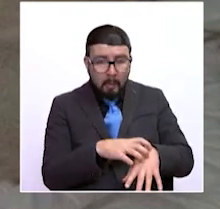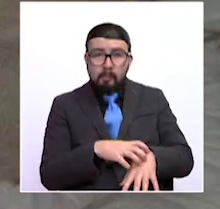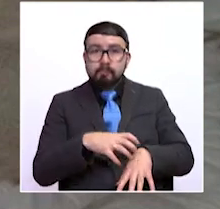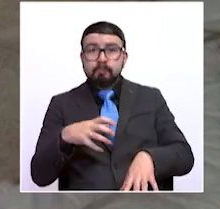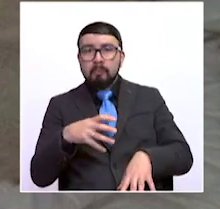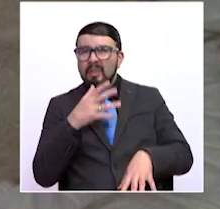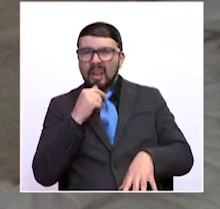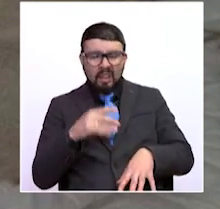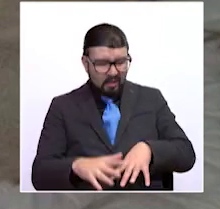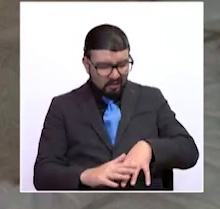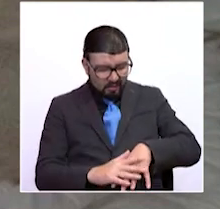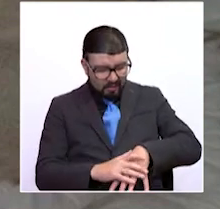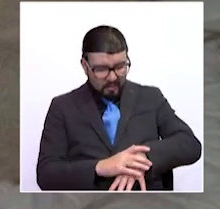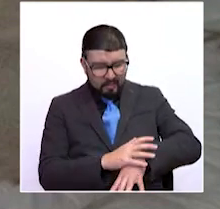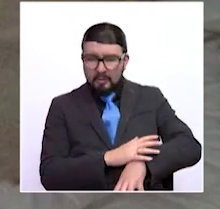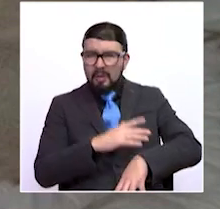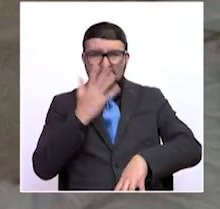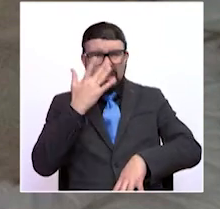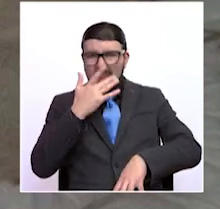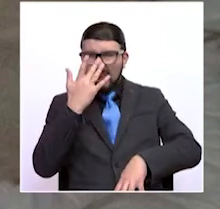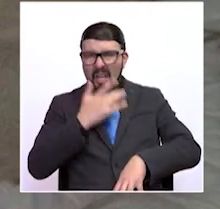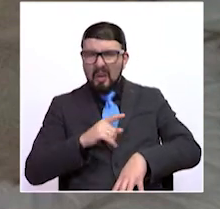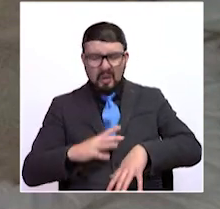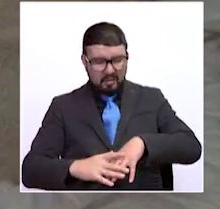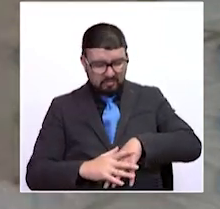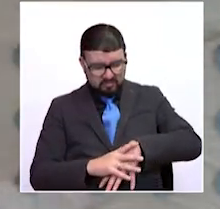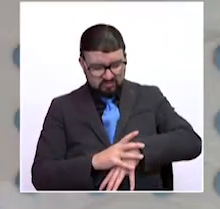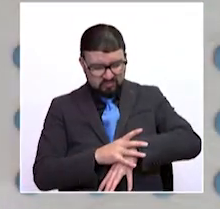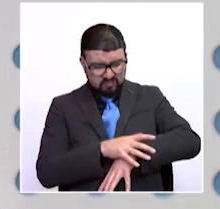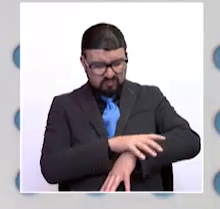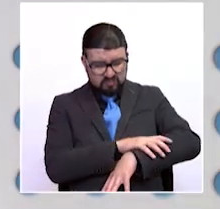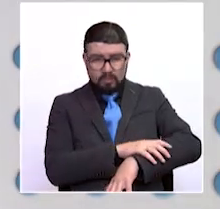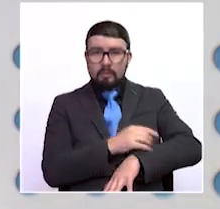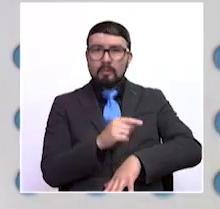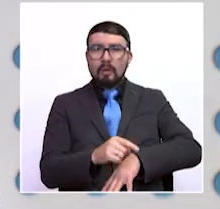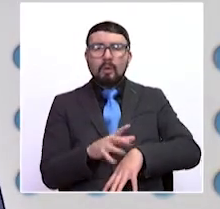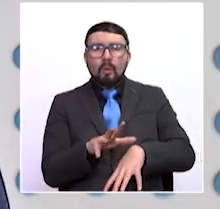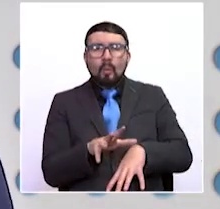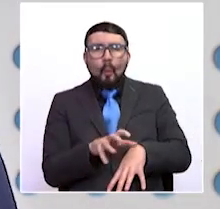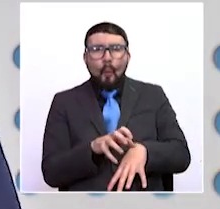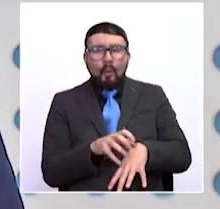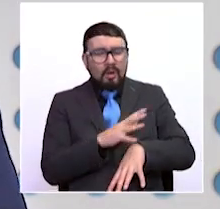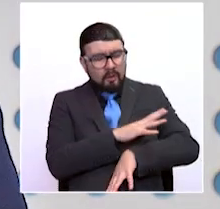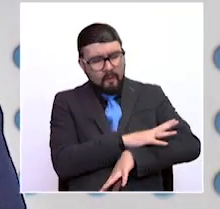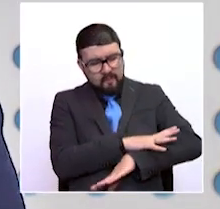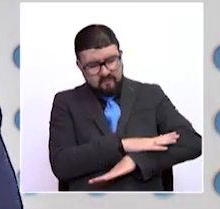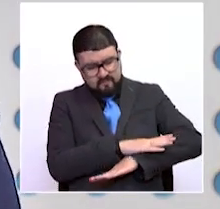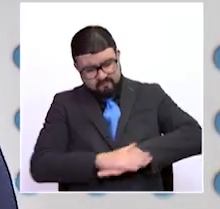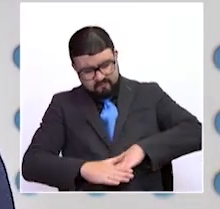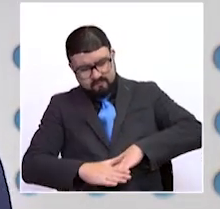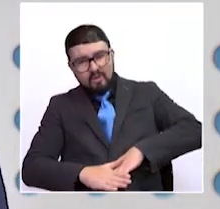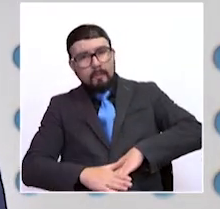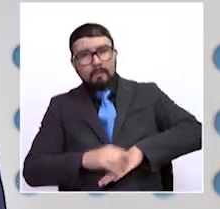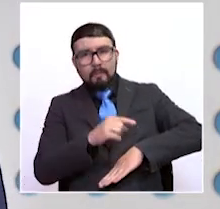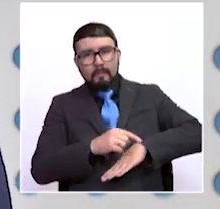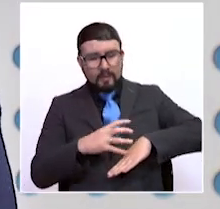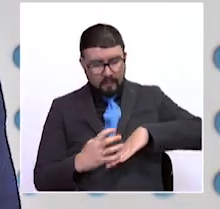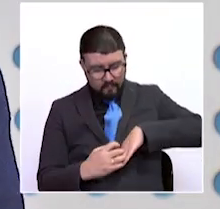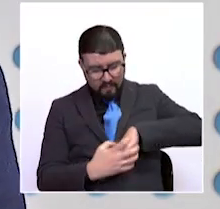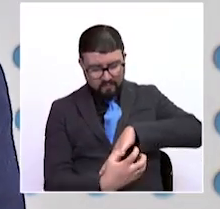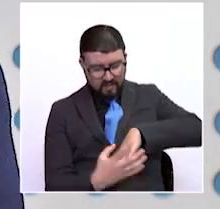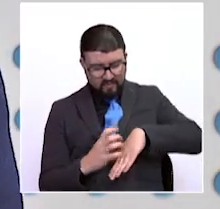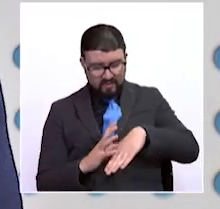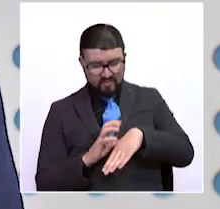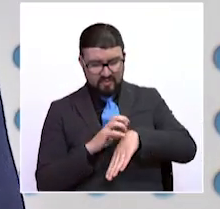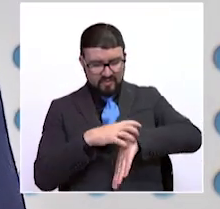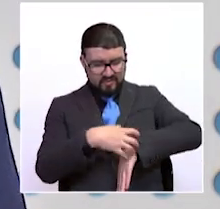tejido negruzco, que es un tejido como compacto, es como una lámina, es como una costra, entonces eso